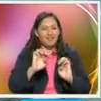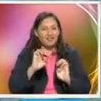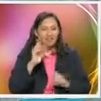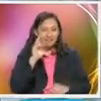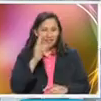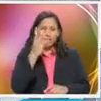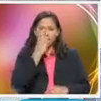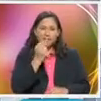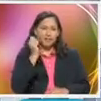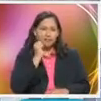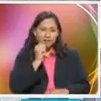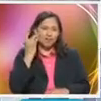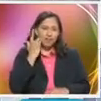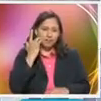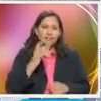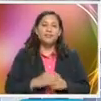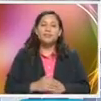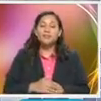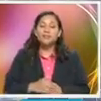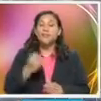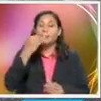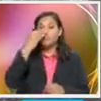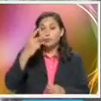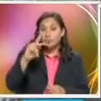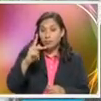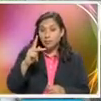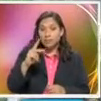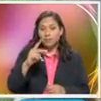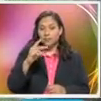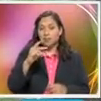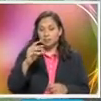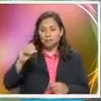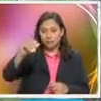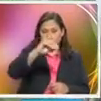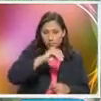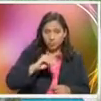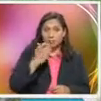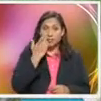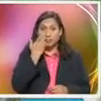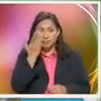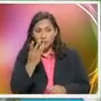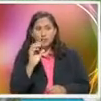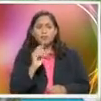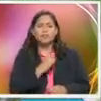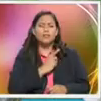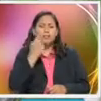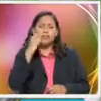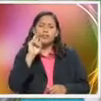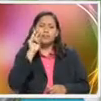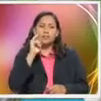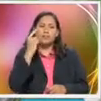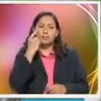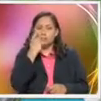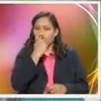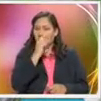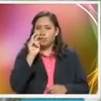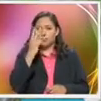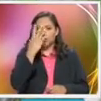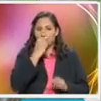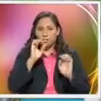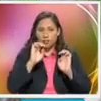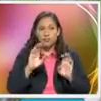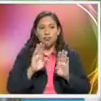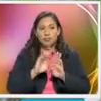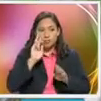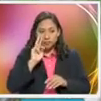detalle, como que se vea siempre, bonito. chef. Y cilantro, perejil, si ustedes quieren. Si no, nada más para adornar, para que le dé colorcito. Eso. ¿Cómo ves?